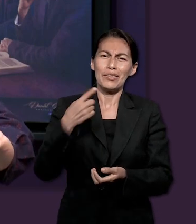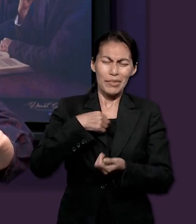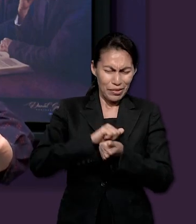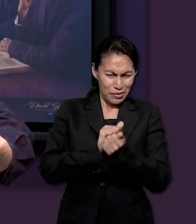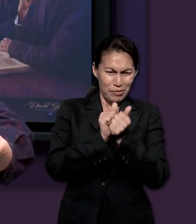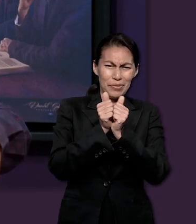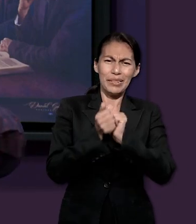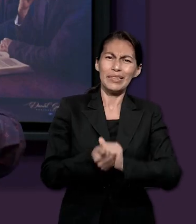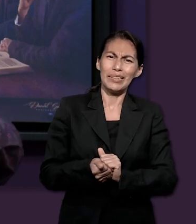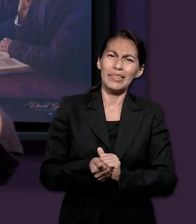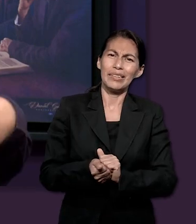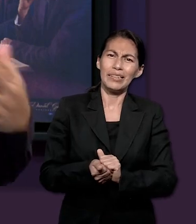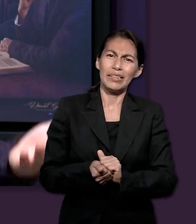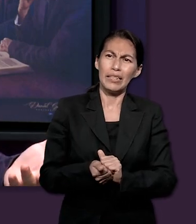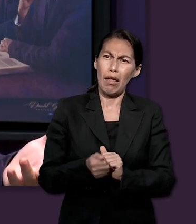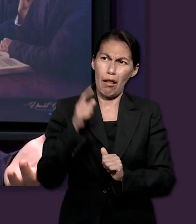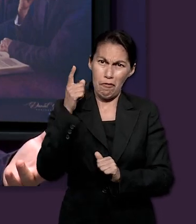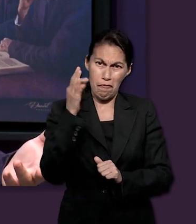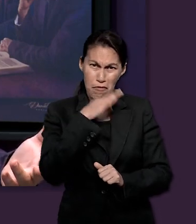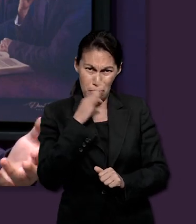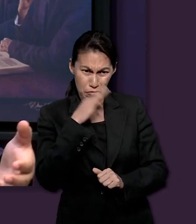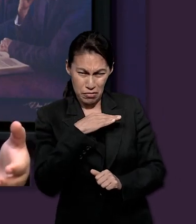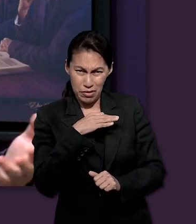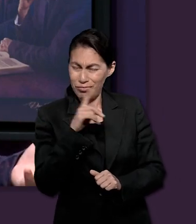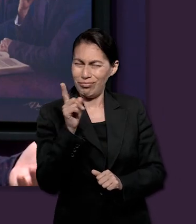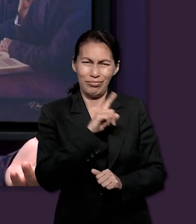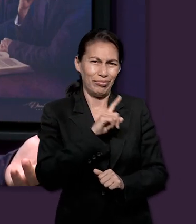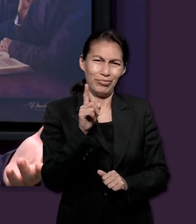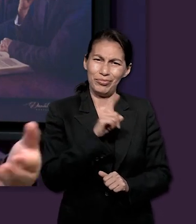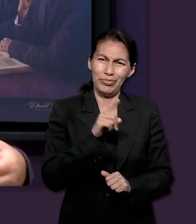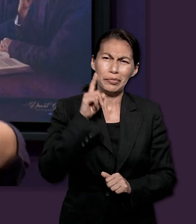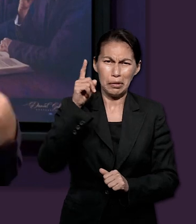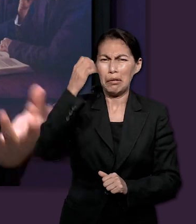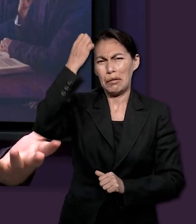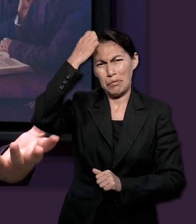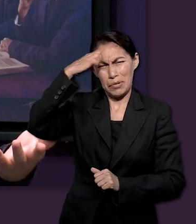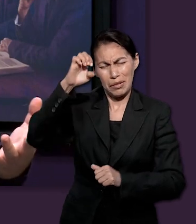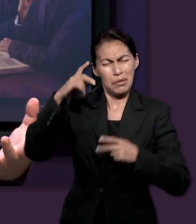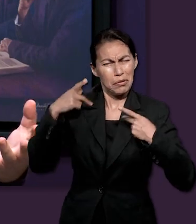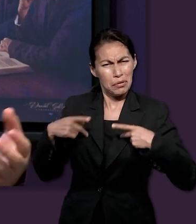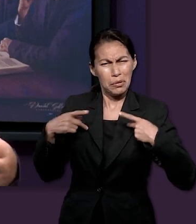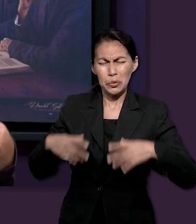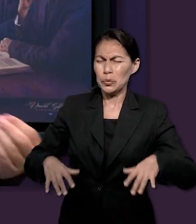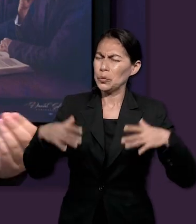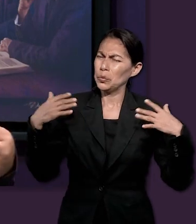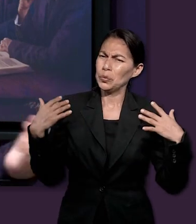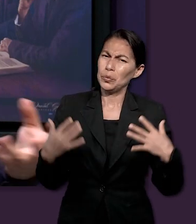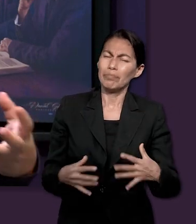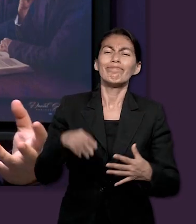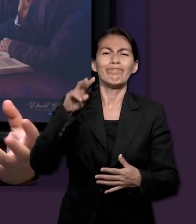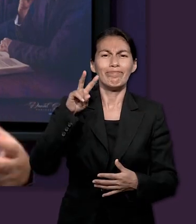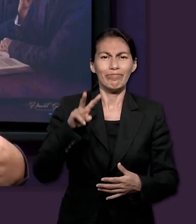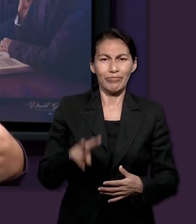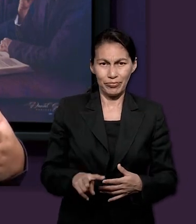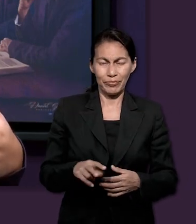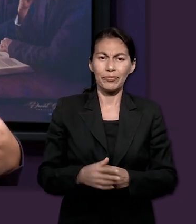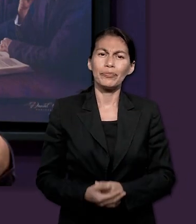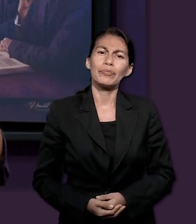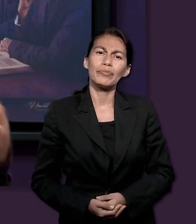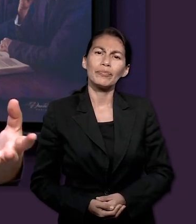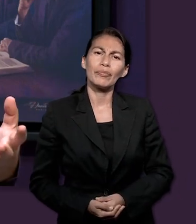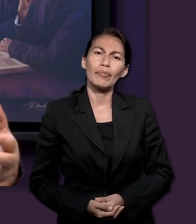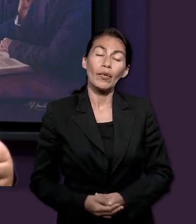confrontar, nos va a convencer, no con argumentos falaces, sino con una experiencia personal y